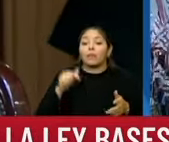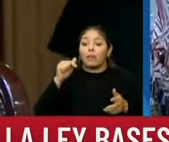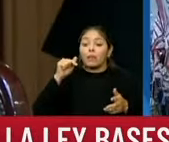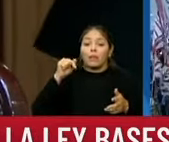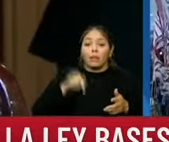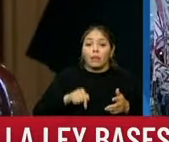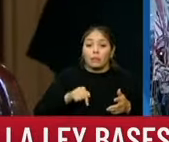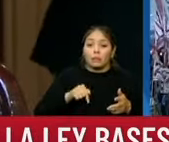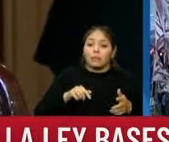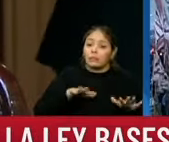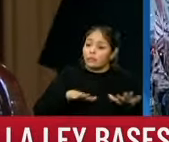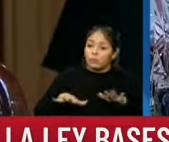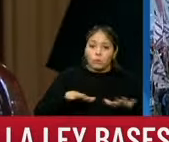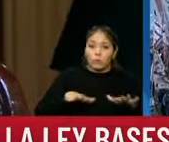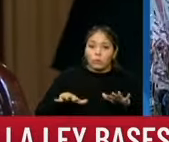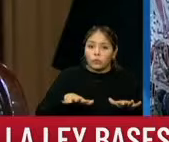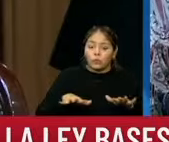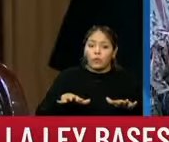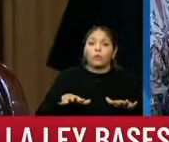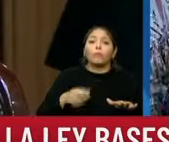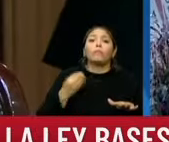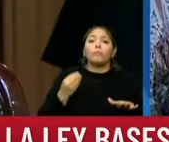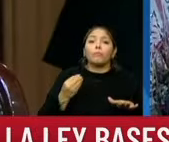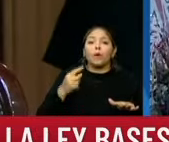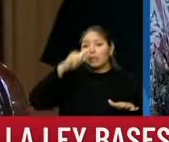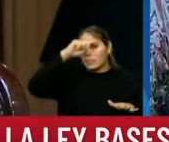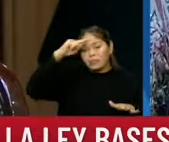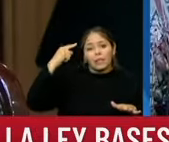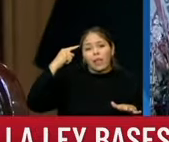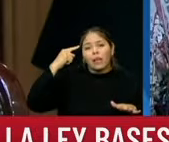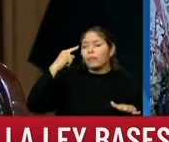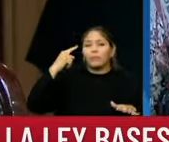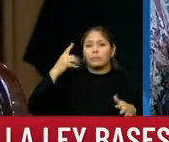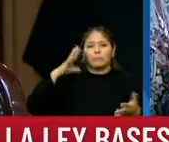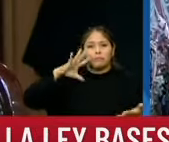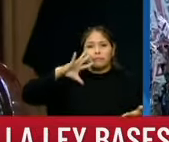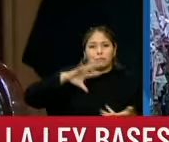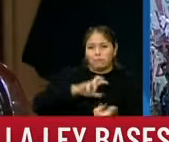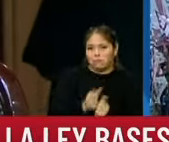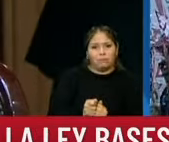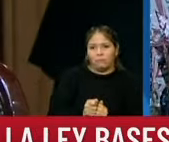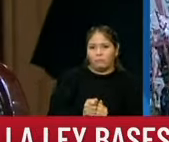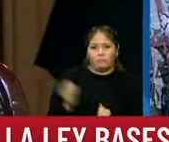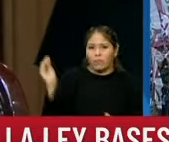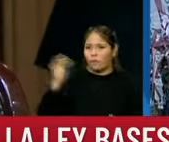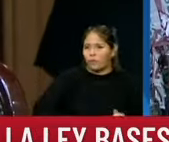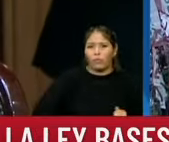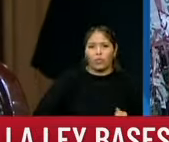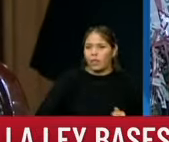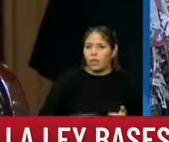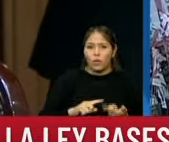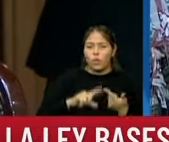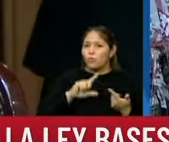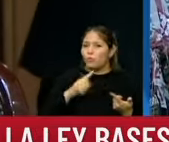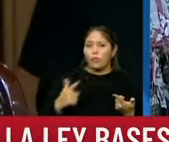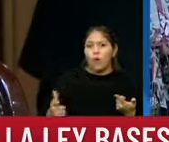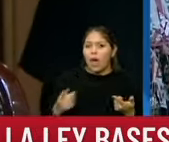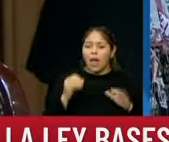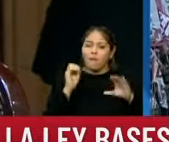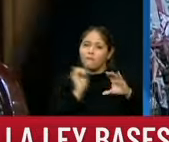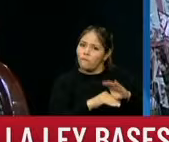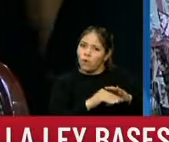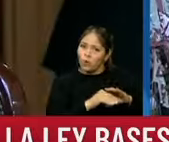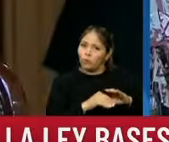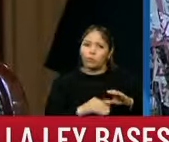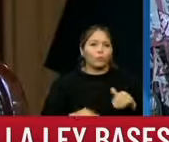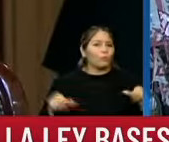con temperatura. Qué va, ¿cómo pasa? ¿Te acordás de los rociadores, Edu? Los rociadores que pasabas por. Que tenías que pasar